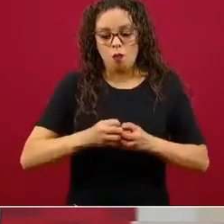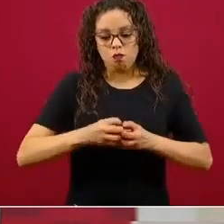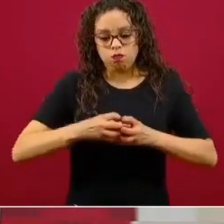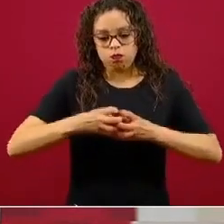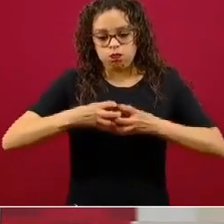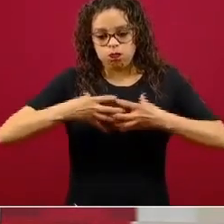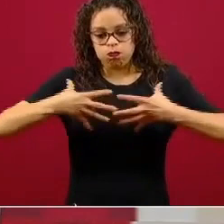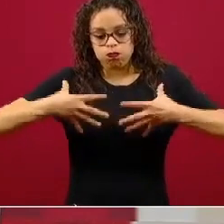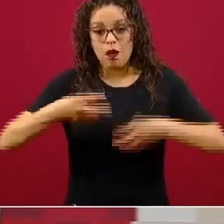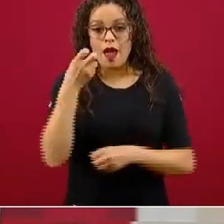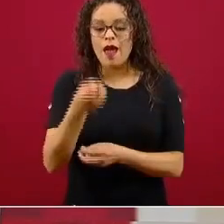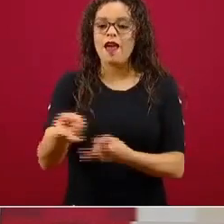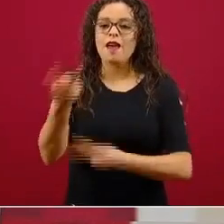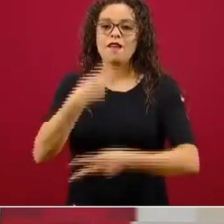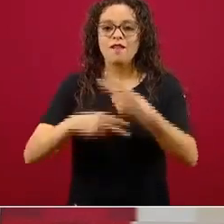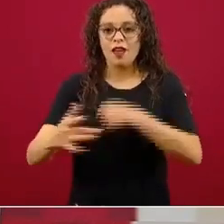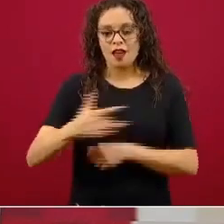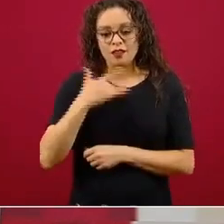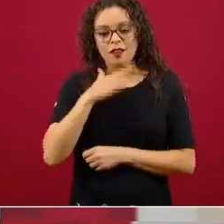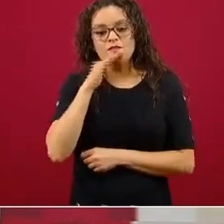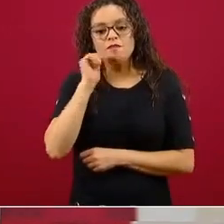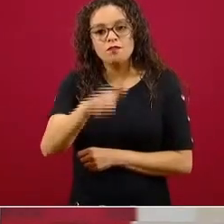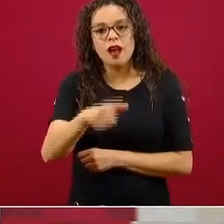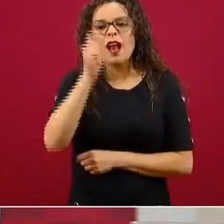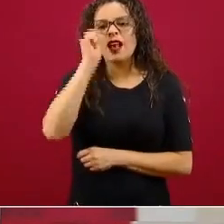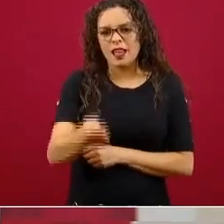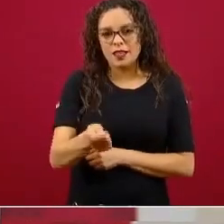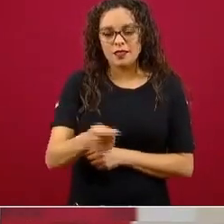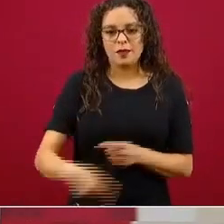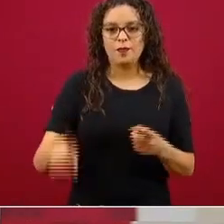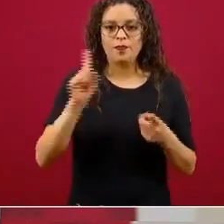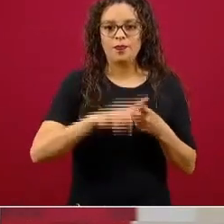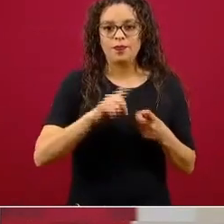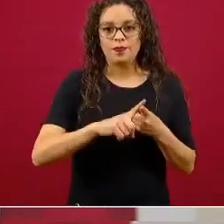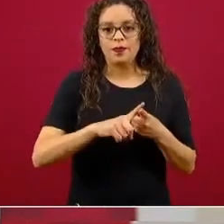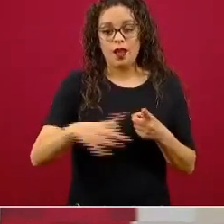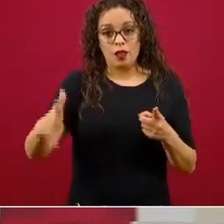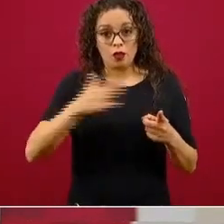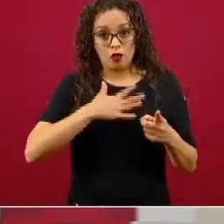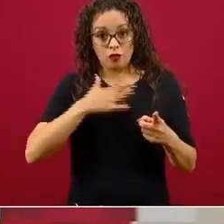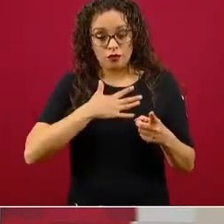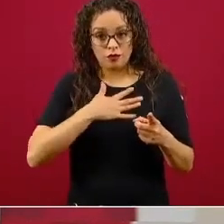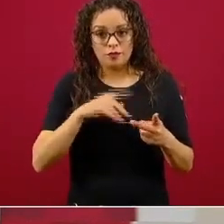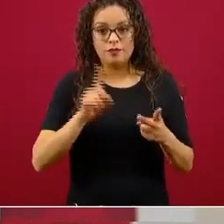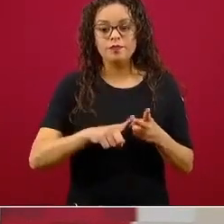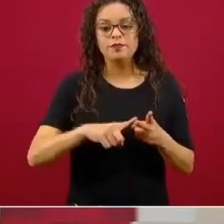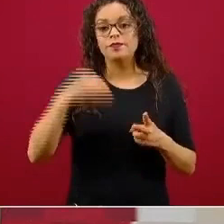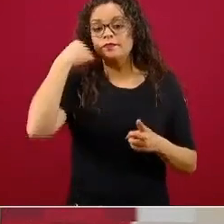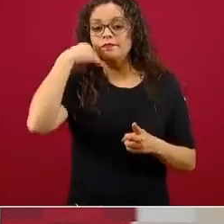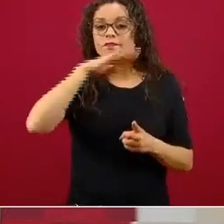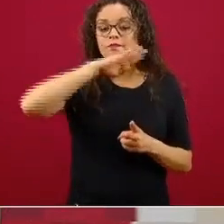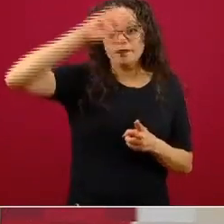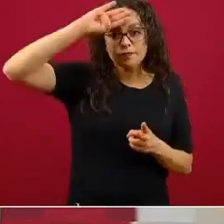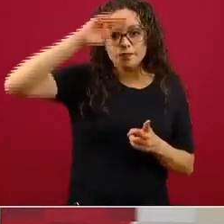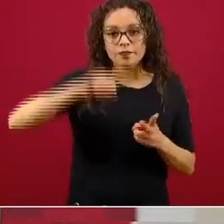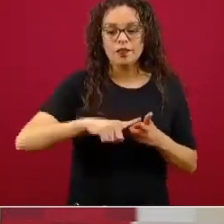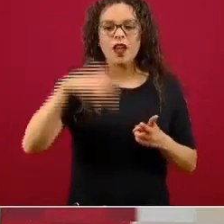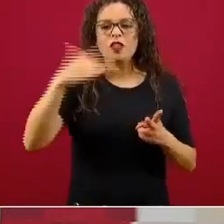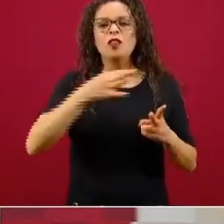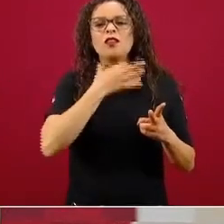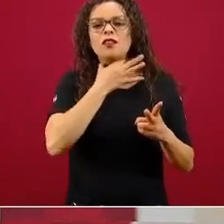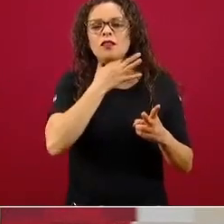COVID. ¿Cuáles son los síntomas de COVID? Tos, fiebre, dolor de garganta, dolor de